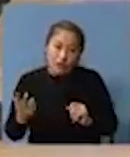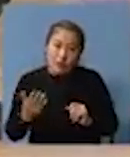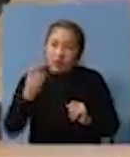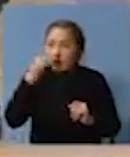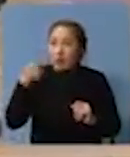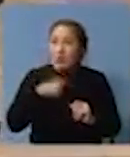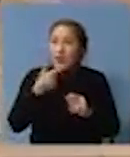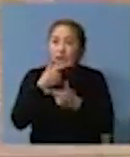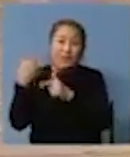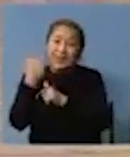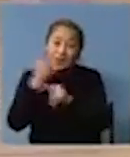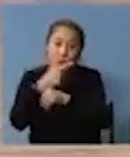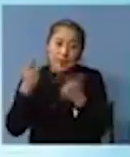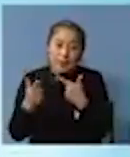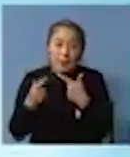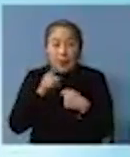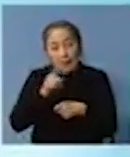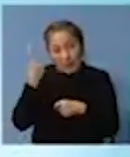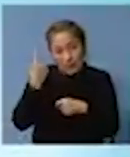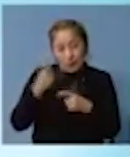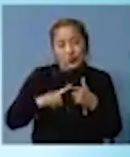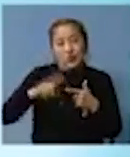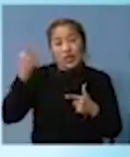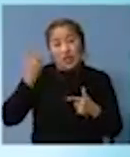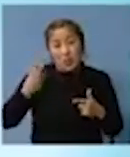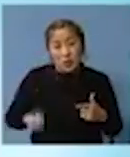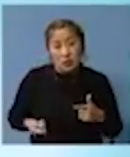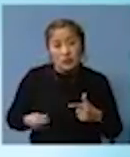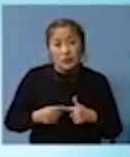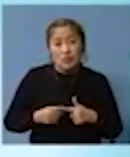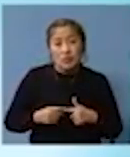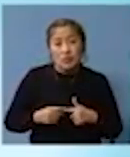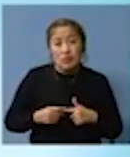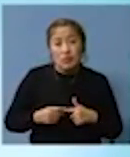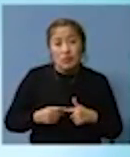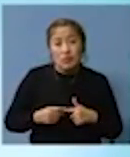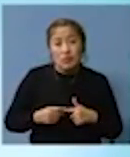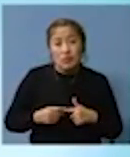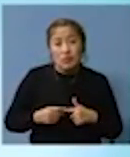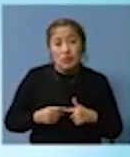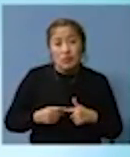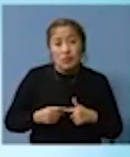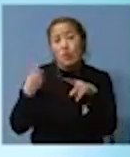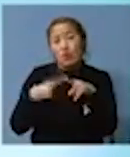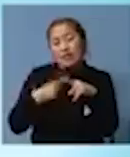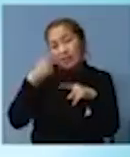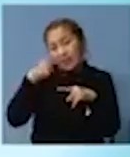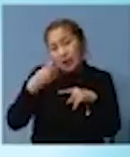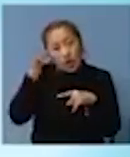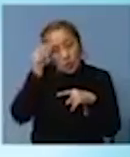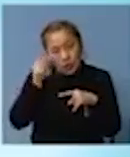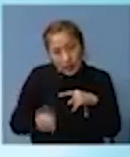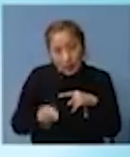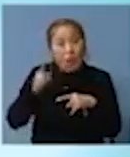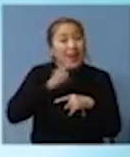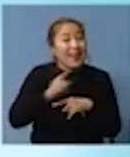después resulta que no estaba en el tercer lugar. Primero eso. En segundo lugar, cuando él habla de la vieja política, no nos tenemos que olvidar que él